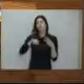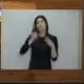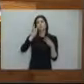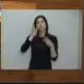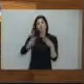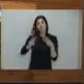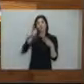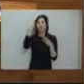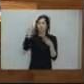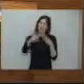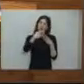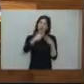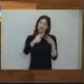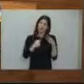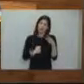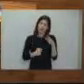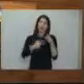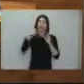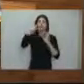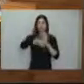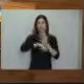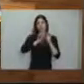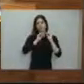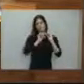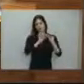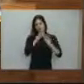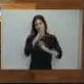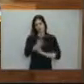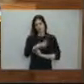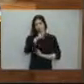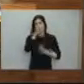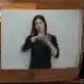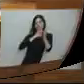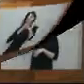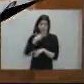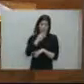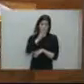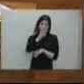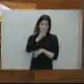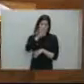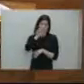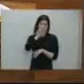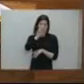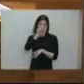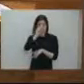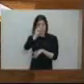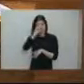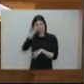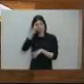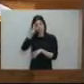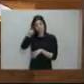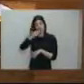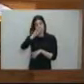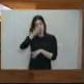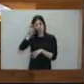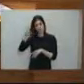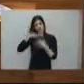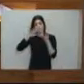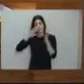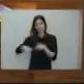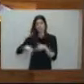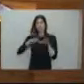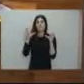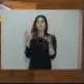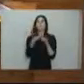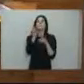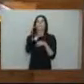tienen el tratamiento normativo propio. Por tanto, de 3 proyectos de crédito extraordinario. El Partido Popular, haciendo un alarde de